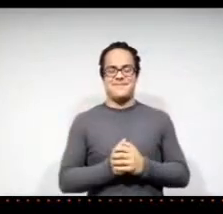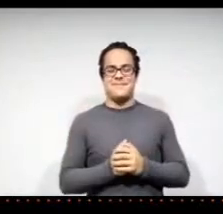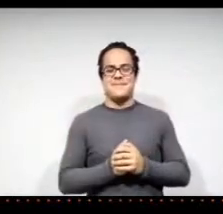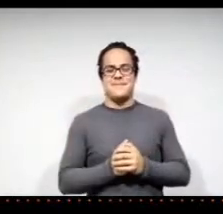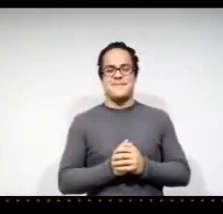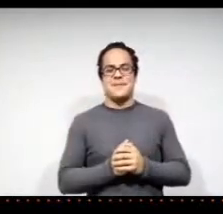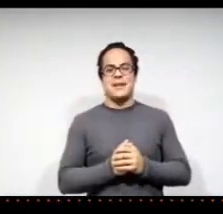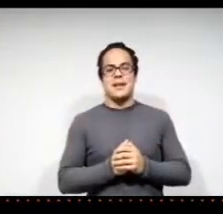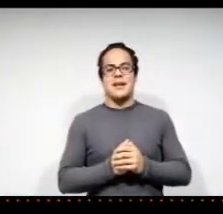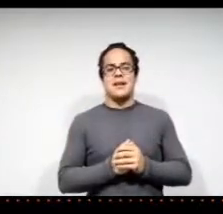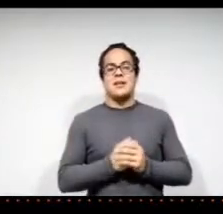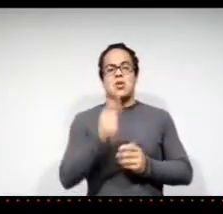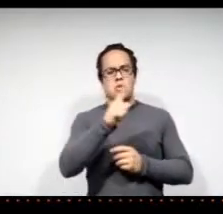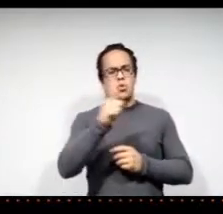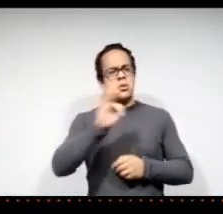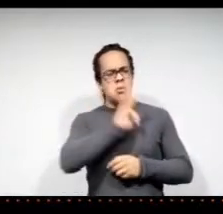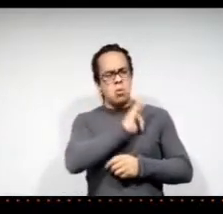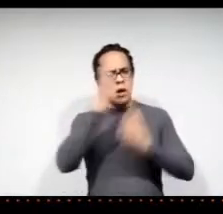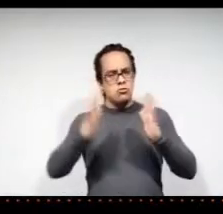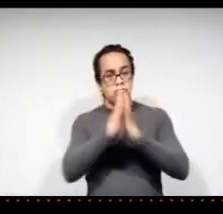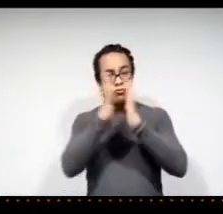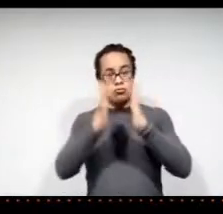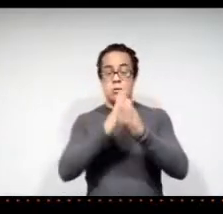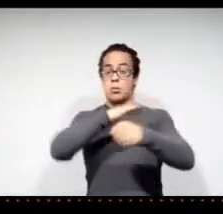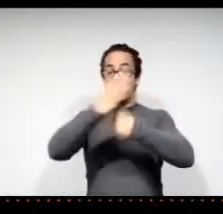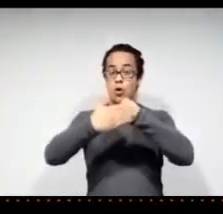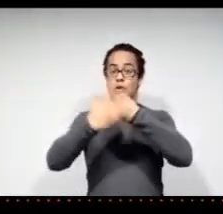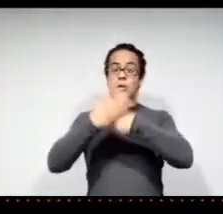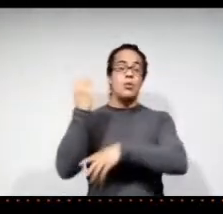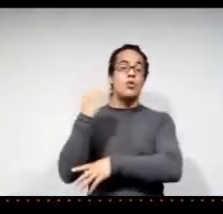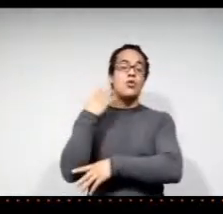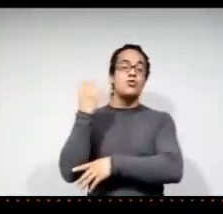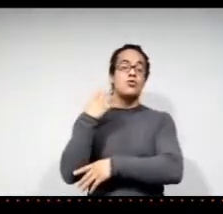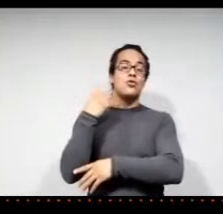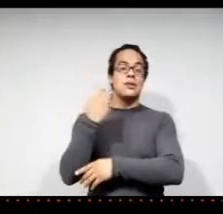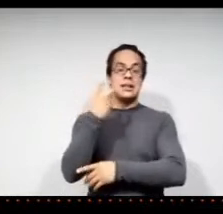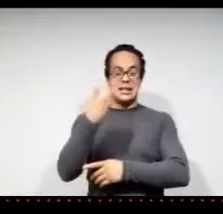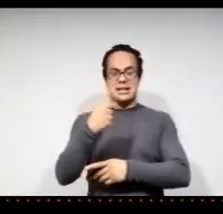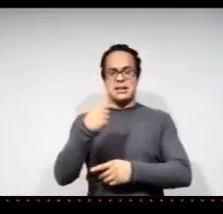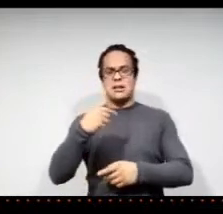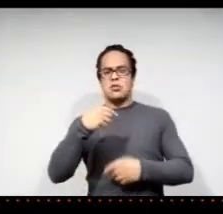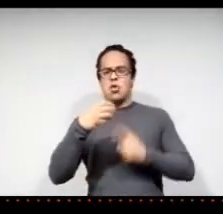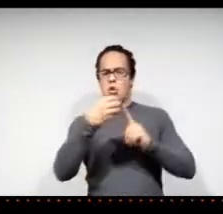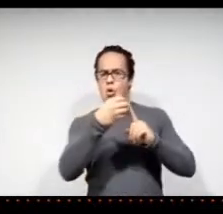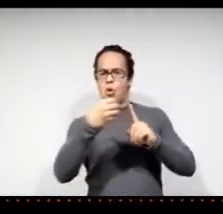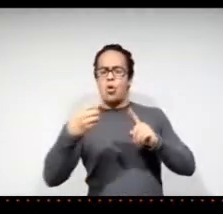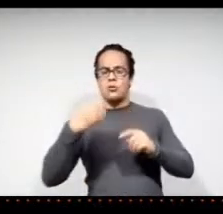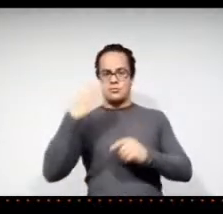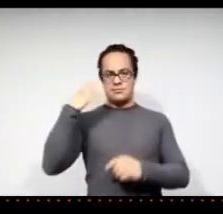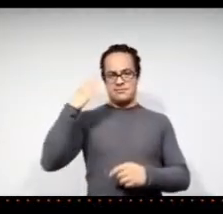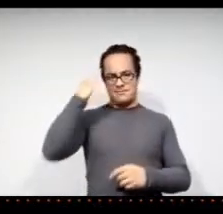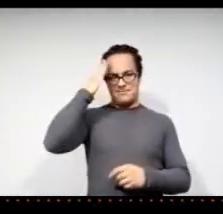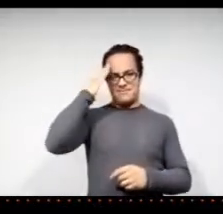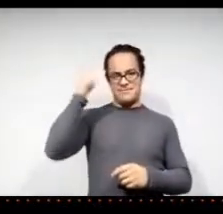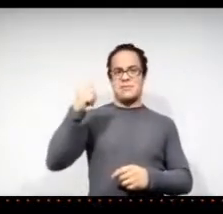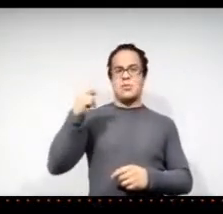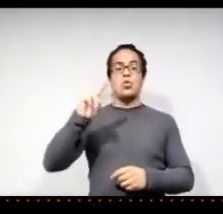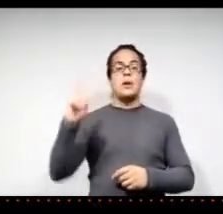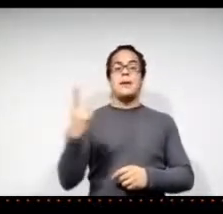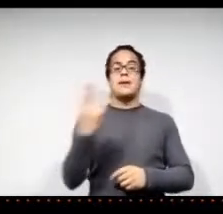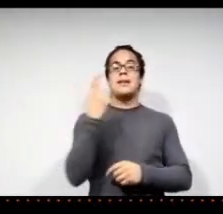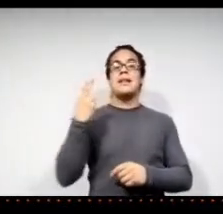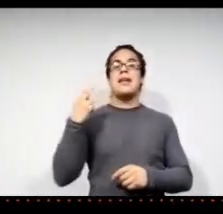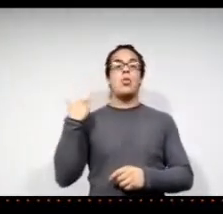a participar en el siguiente seminario web, que esta vez estará organizado por la Universidad de Guadalajara